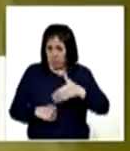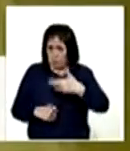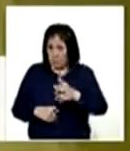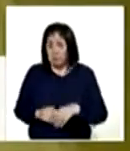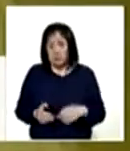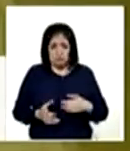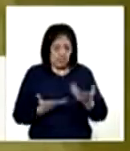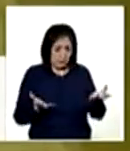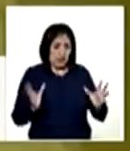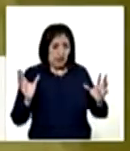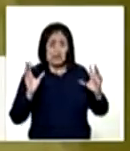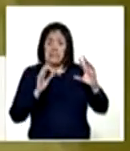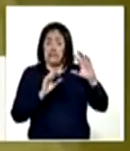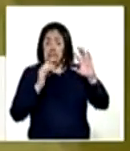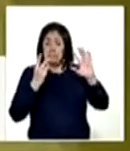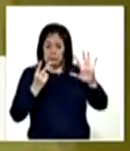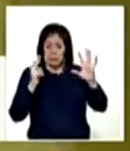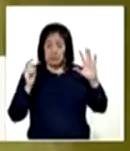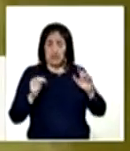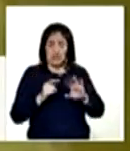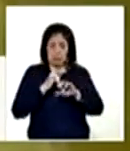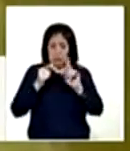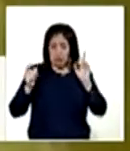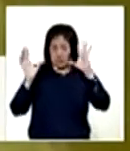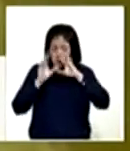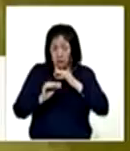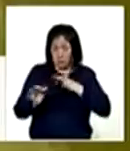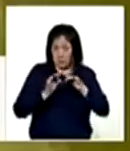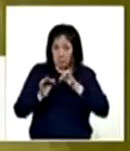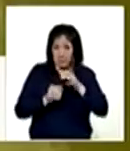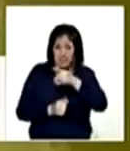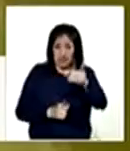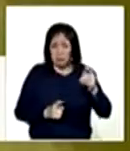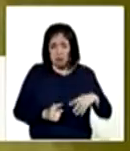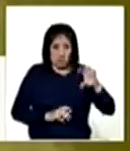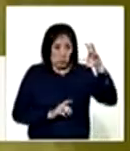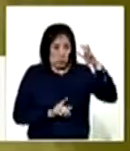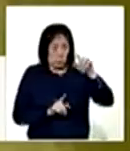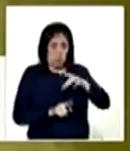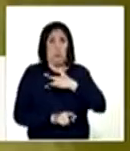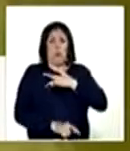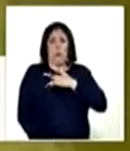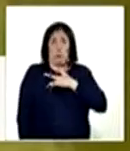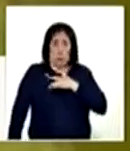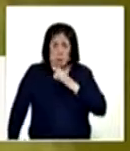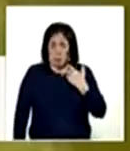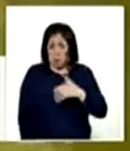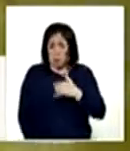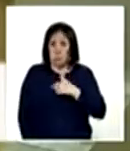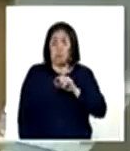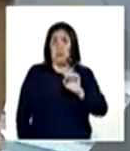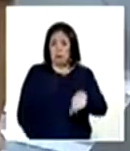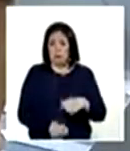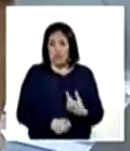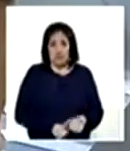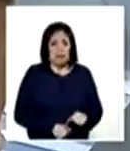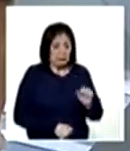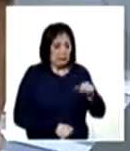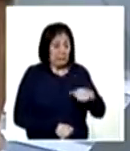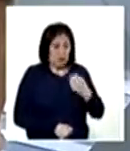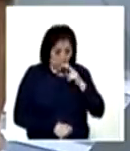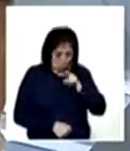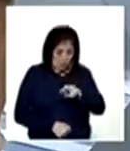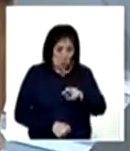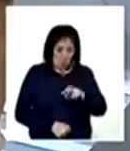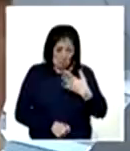la edición central a las 7:30 p.m, porque estas imágenes son impactantes. Sí, definitivamente. Lo son, ¿no? Ver